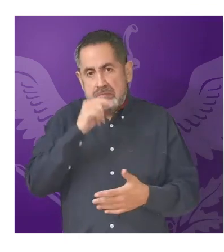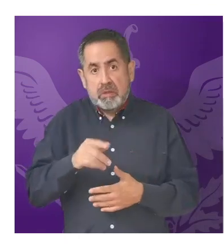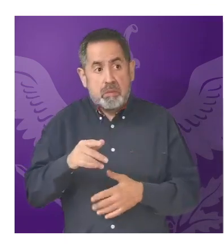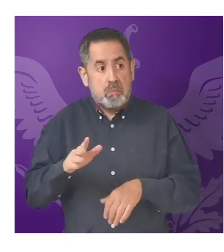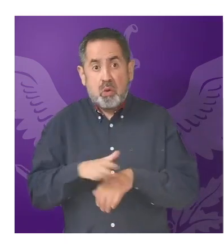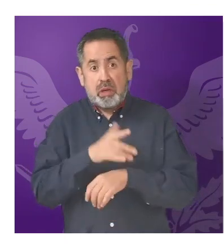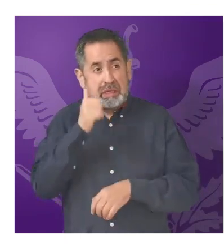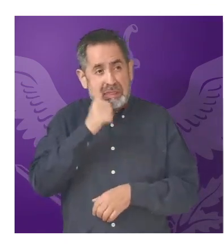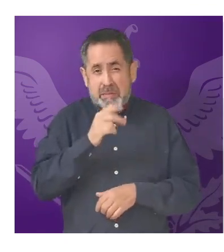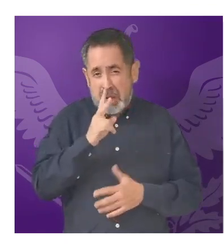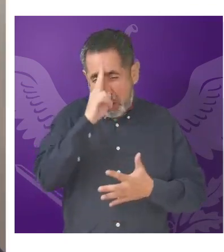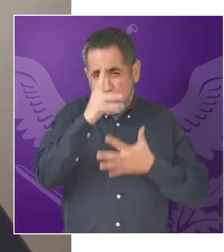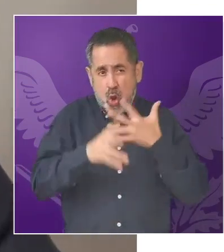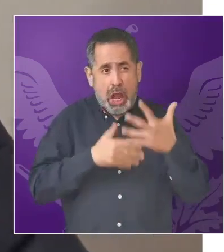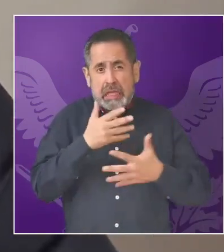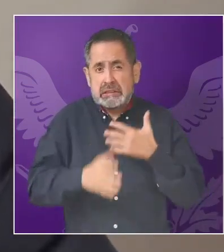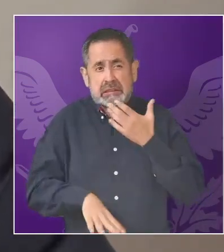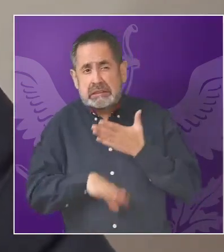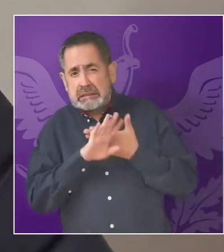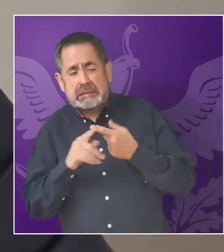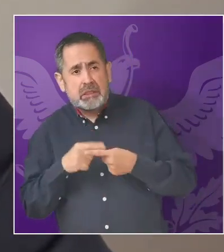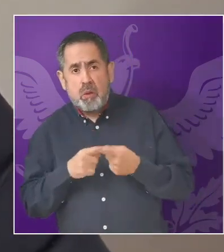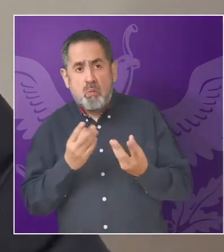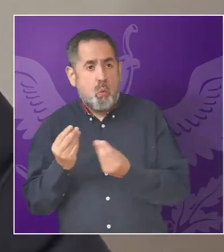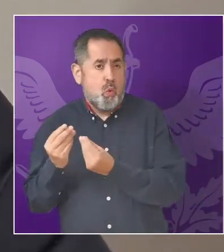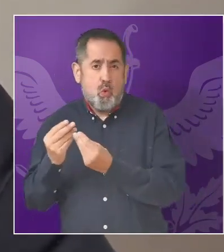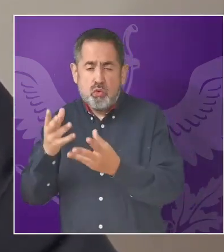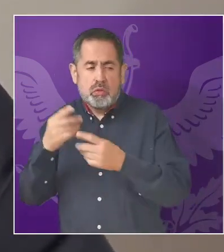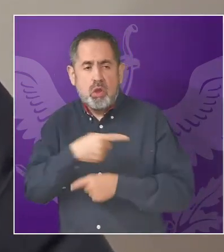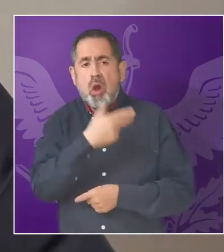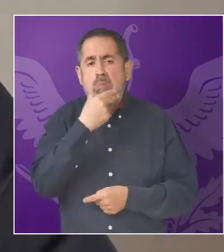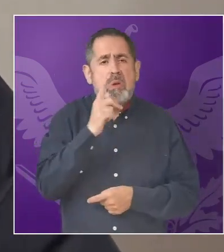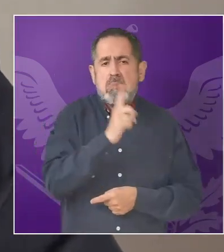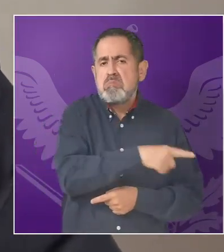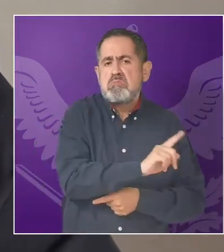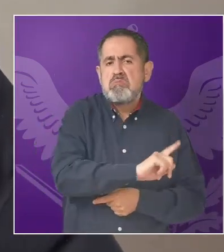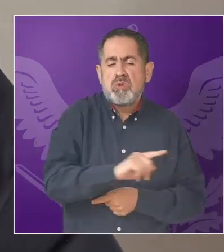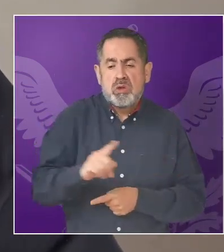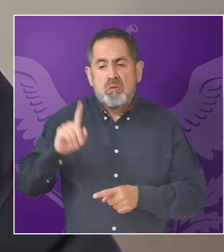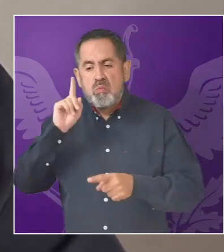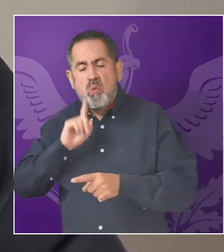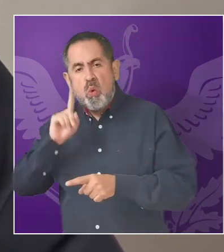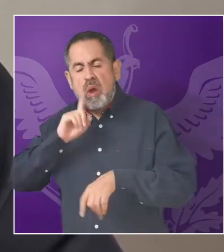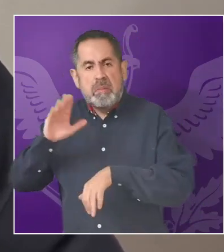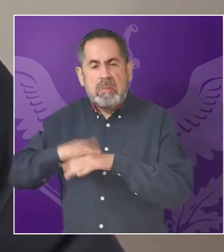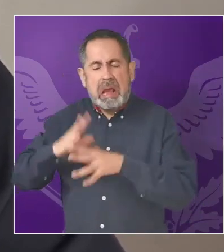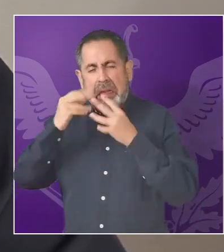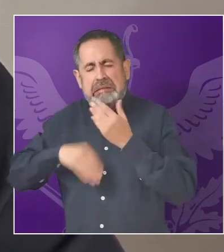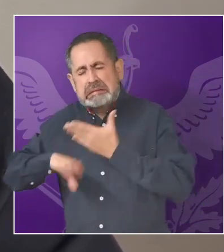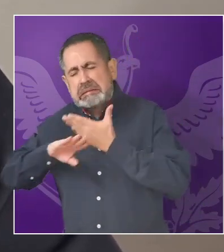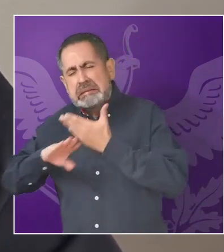Porque enfrentamos las violencias desde mucho más atrás que los hombres, por ejemplo.